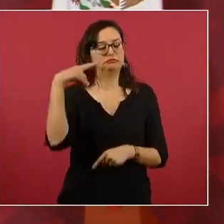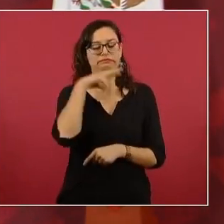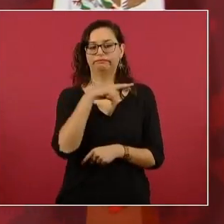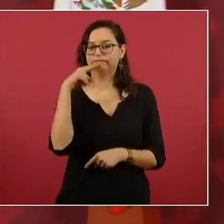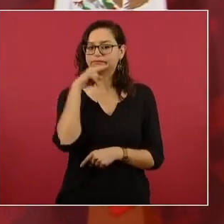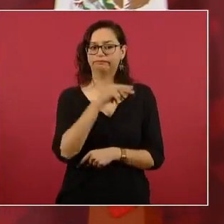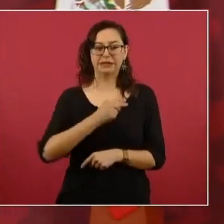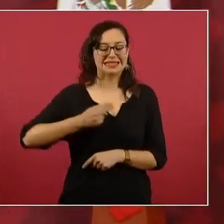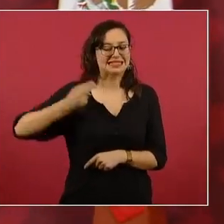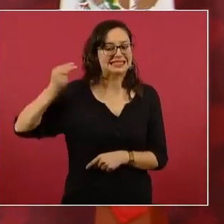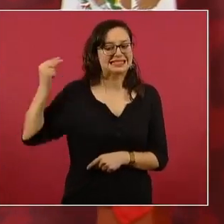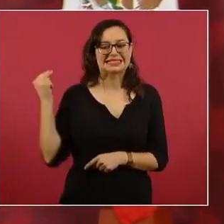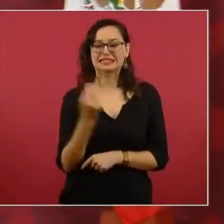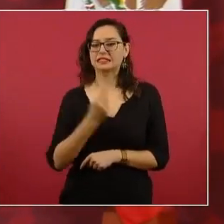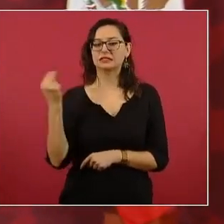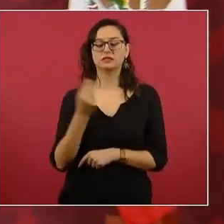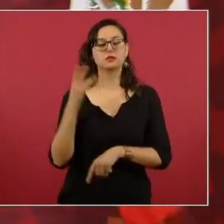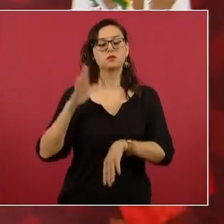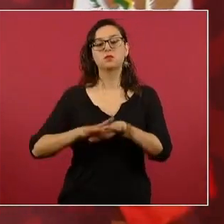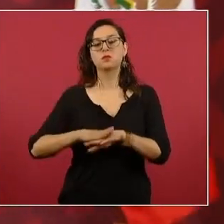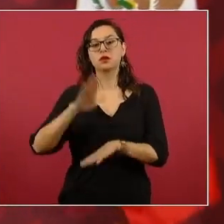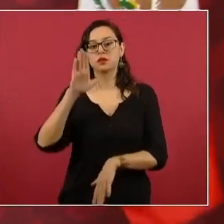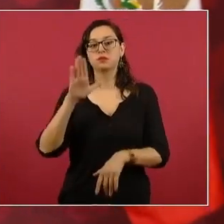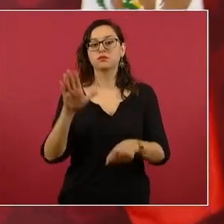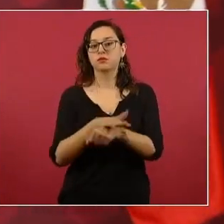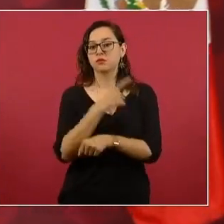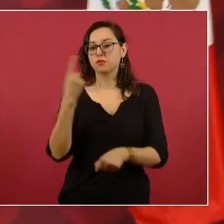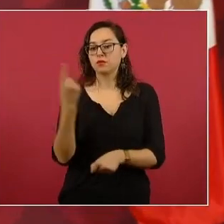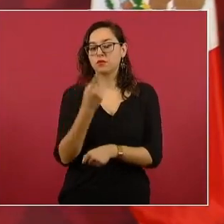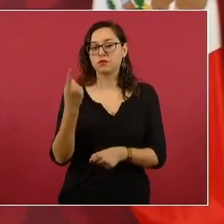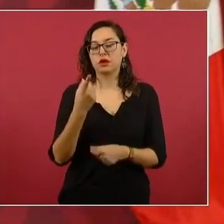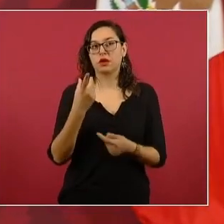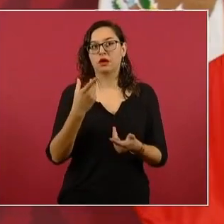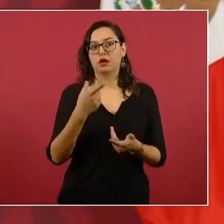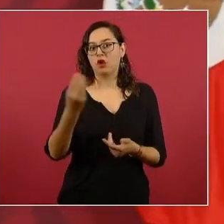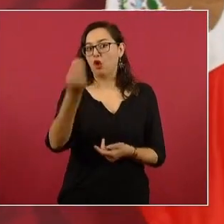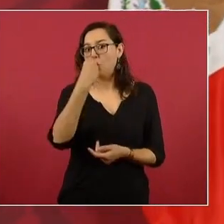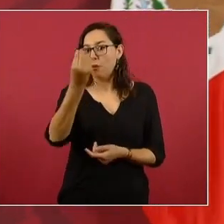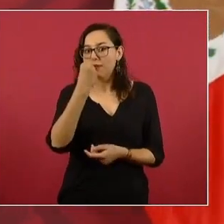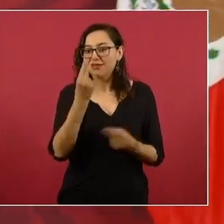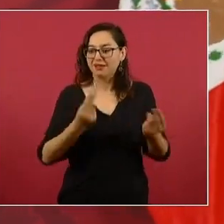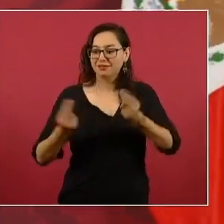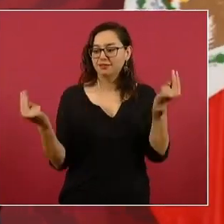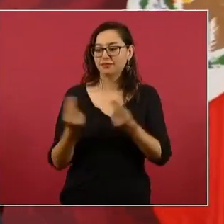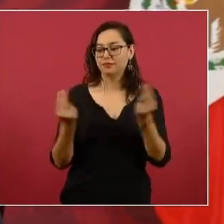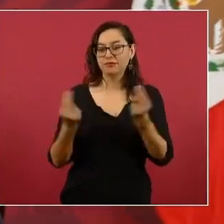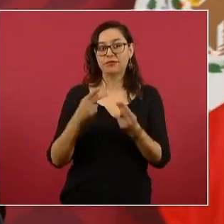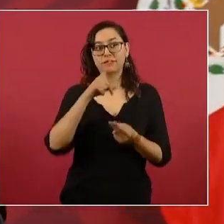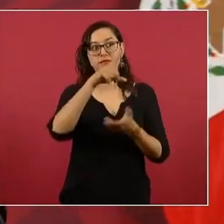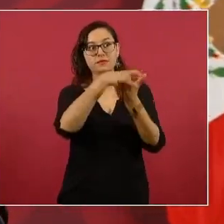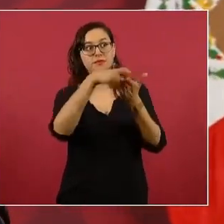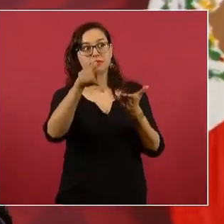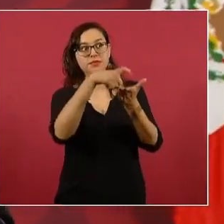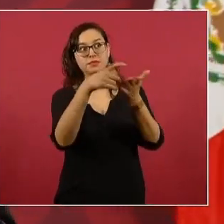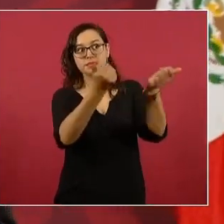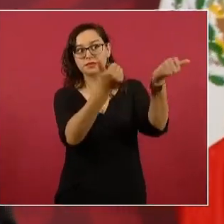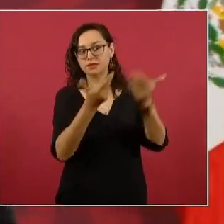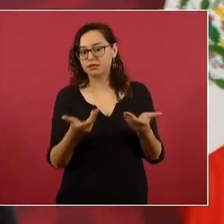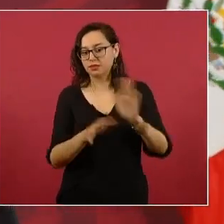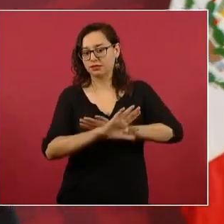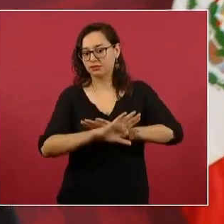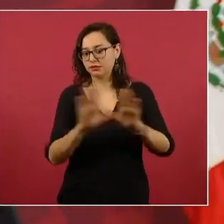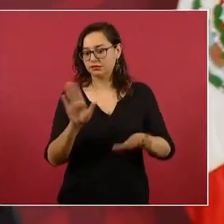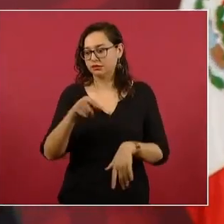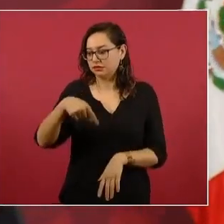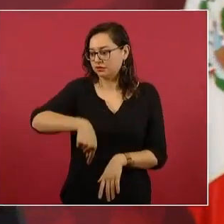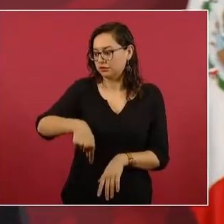porque requerimos alimentos. Entonces, eso nos ha aguantado un poco, pero sí